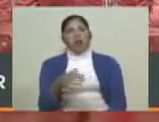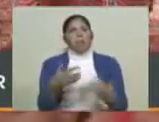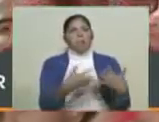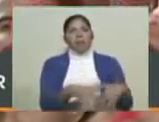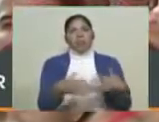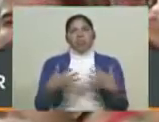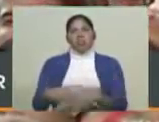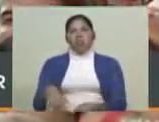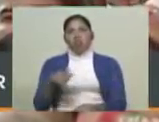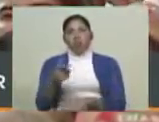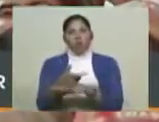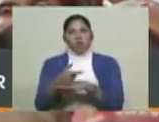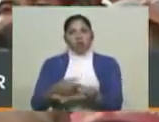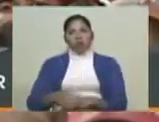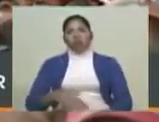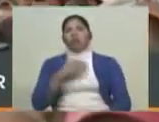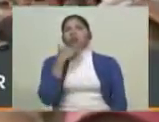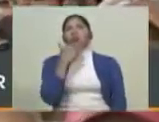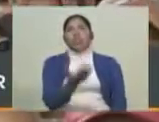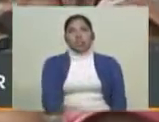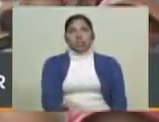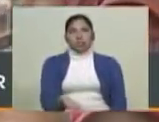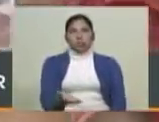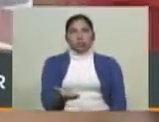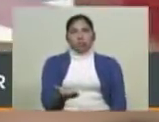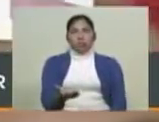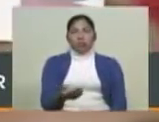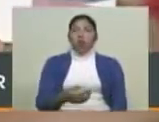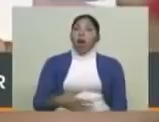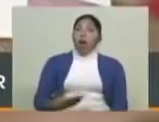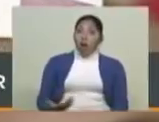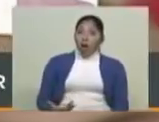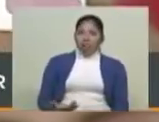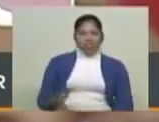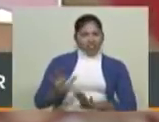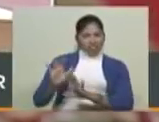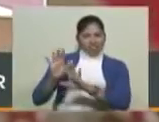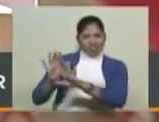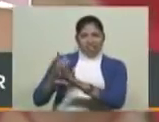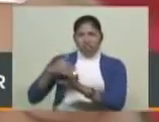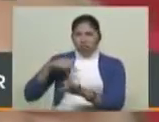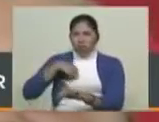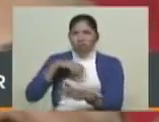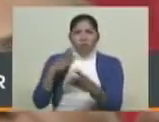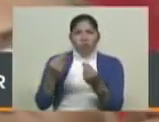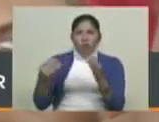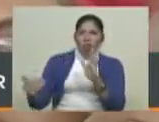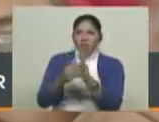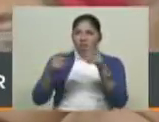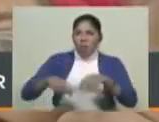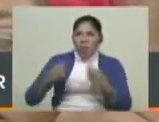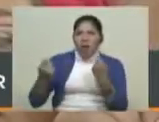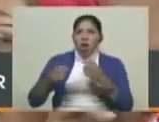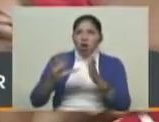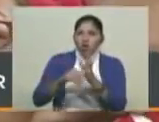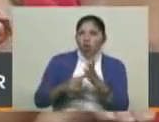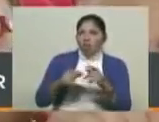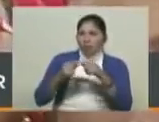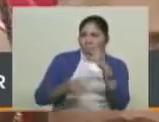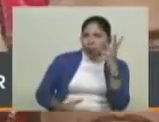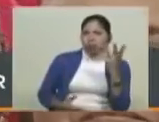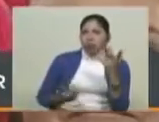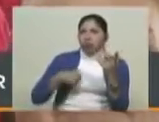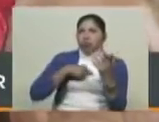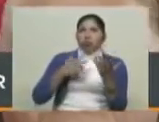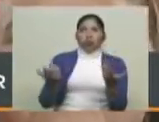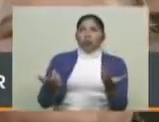Con todo el saboteo, y esas empresas están ahí, esos son unos héroes casi, ¿vale? En verdad son unos héroes. ¿Cómo le han